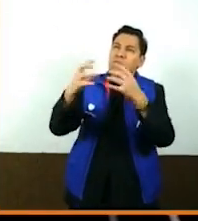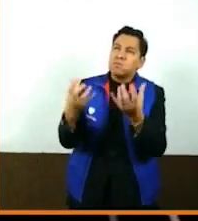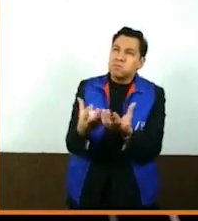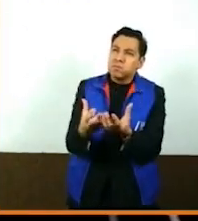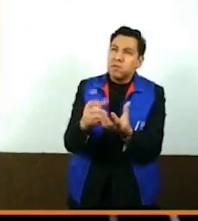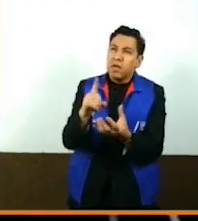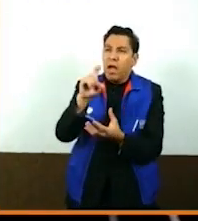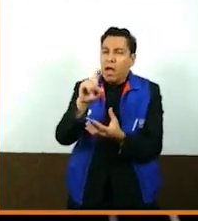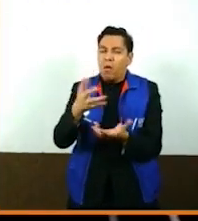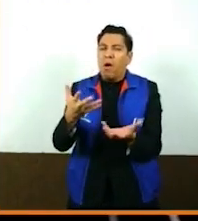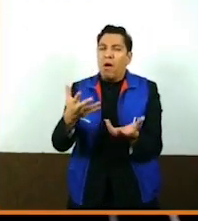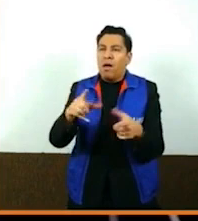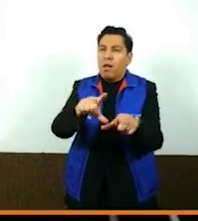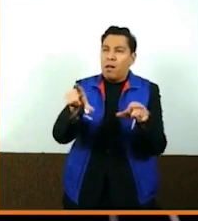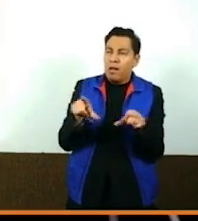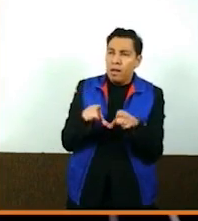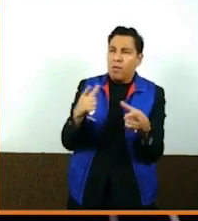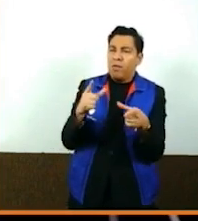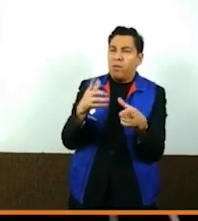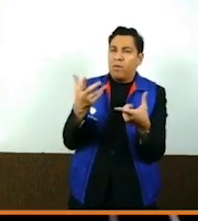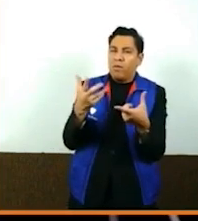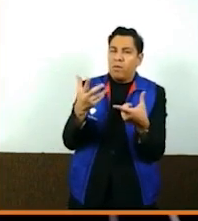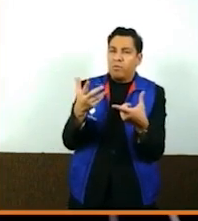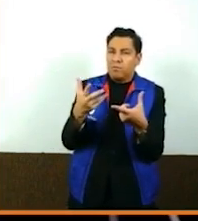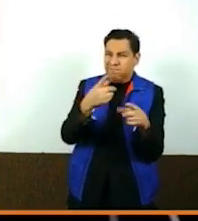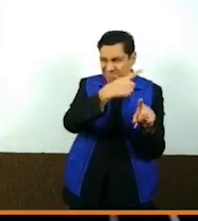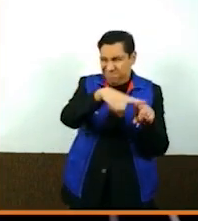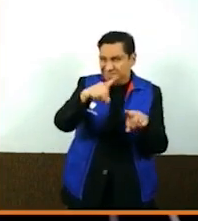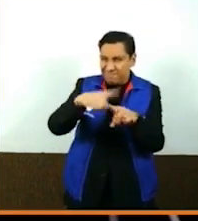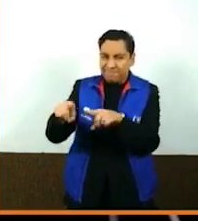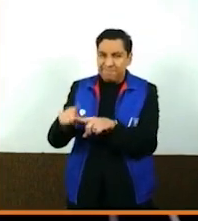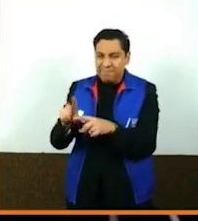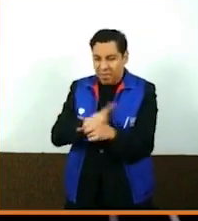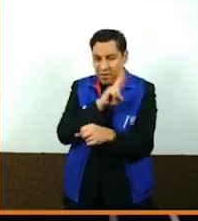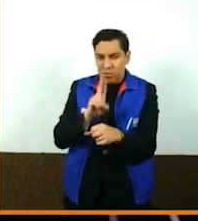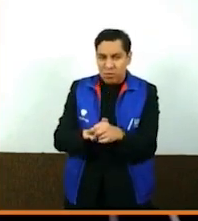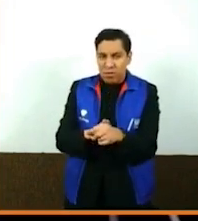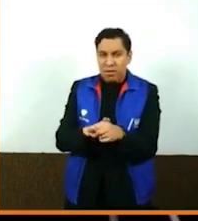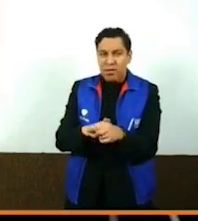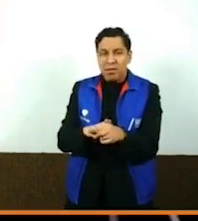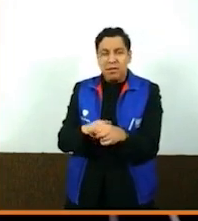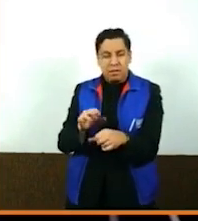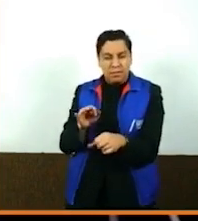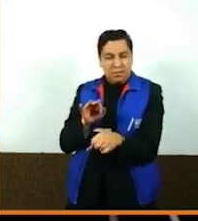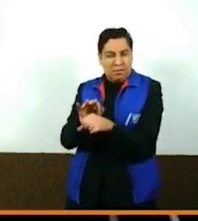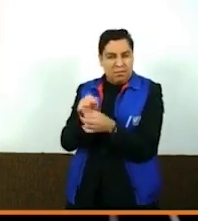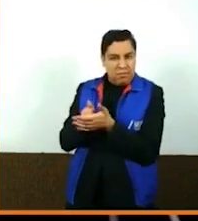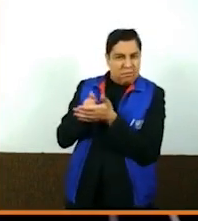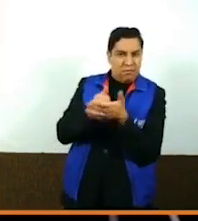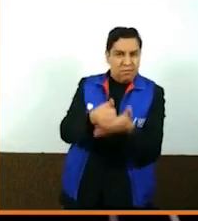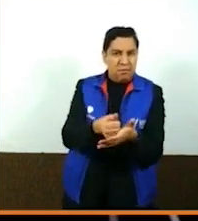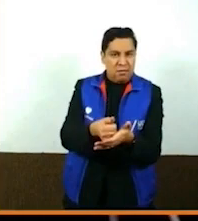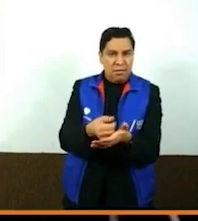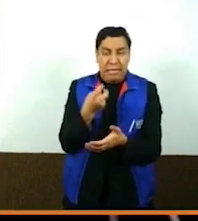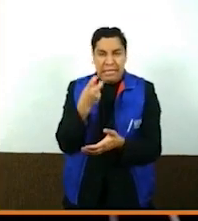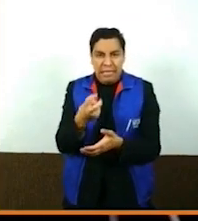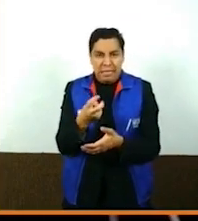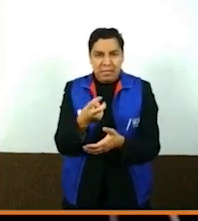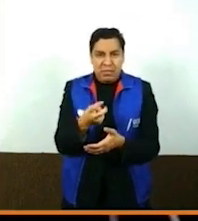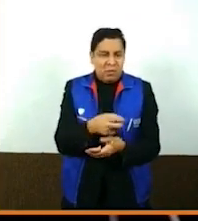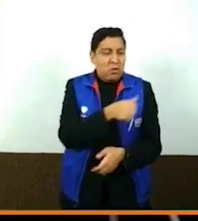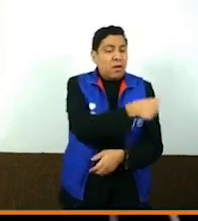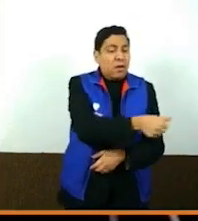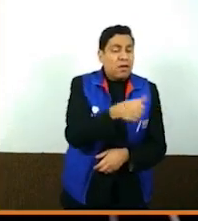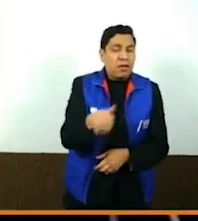una va a estar espectacular. Y así es como hoy, en todos los objetivos de todas las personas empleadas en Bayer, está